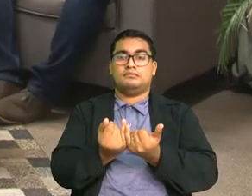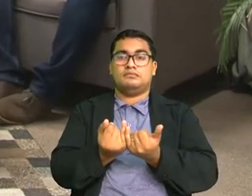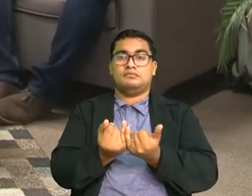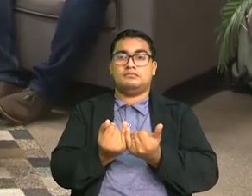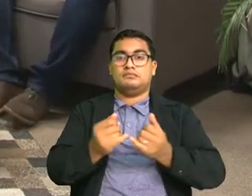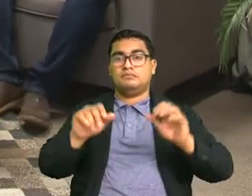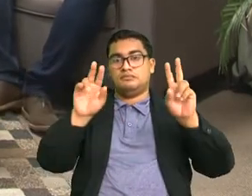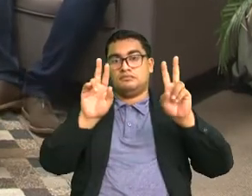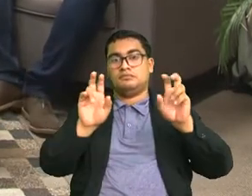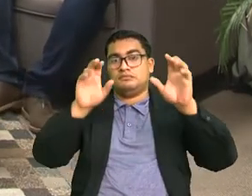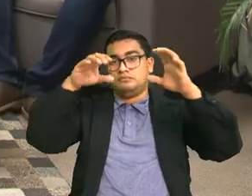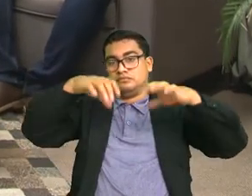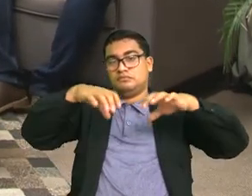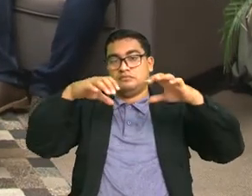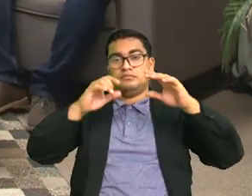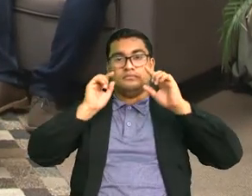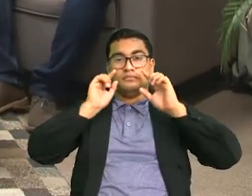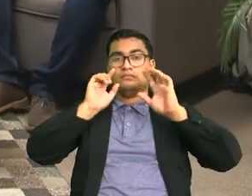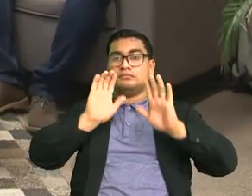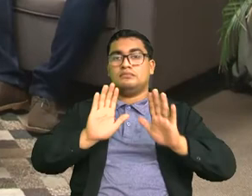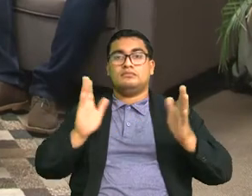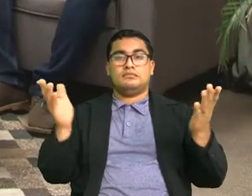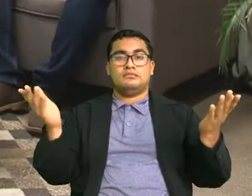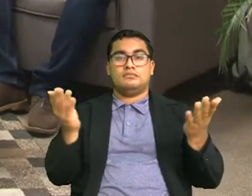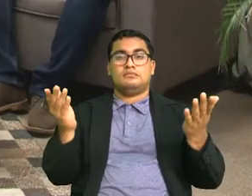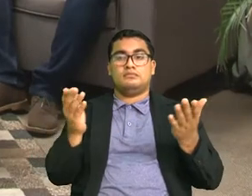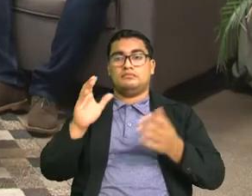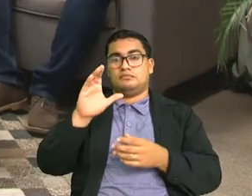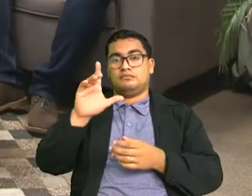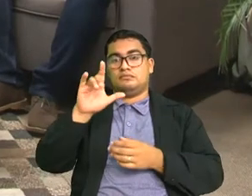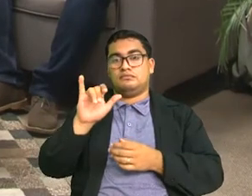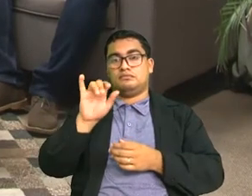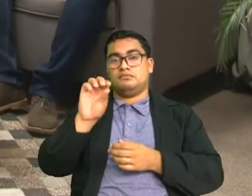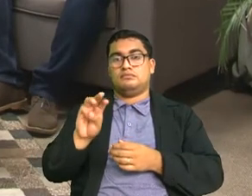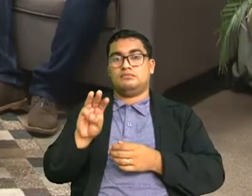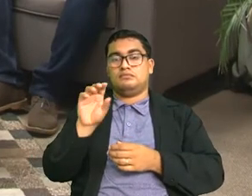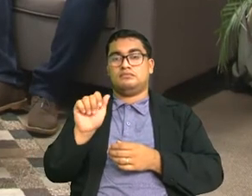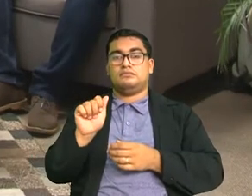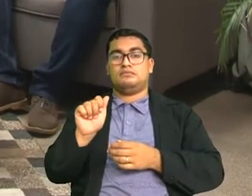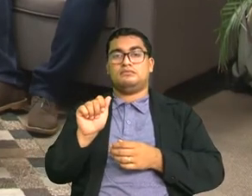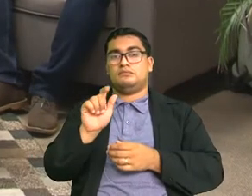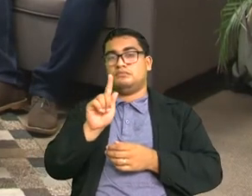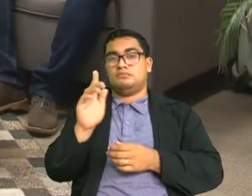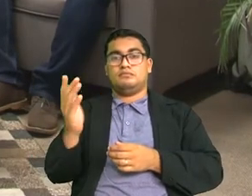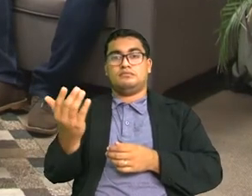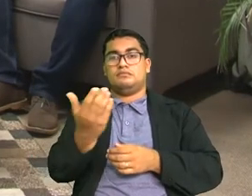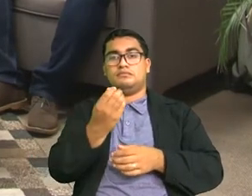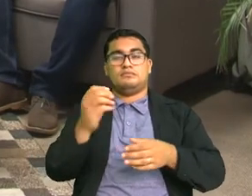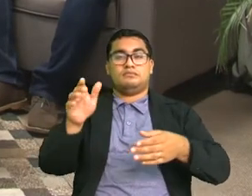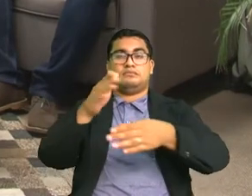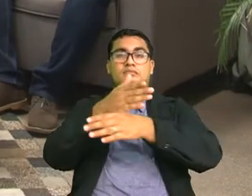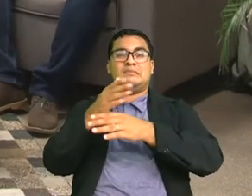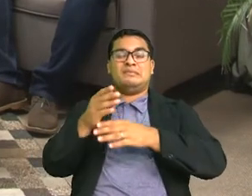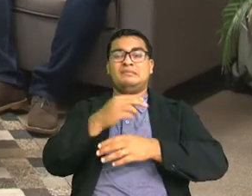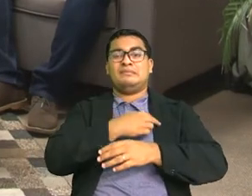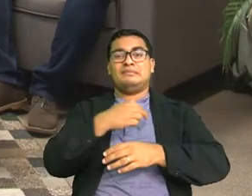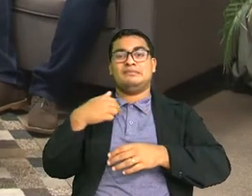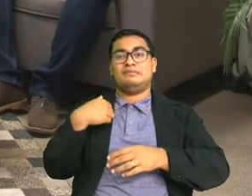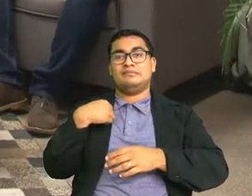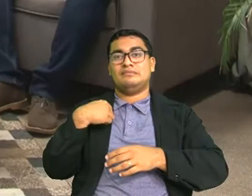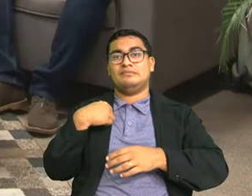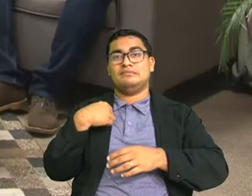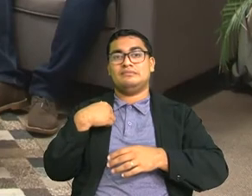tema de las lluvias estamos pendientes del tema del comportamiento del clima verdad es por eso que se genera se genera cada 15 días un